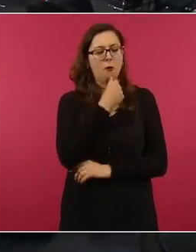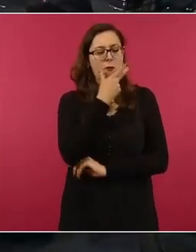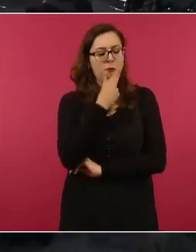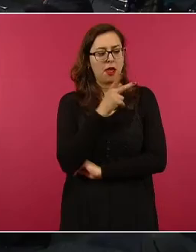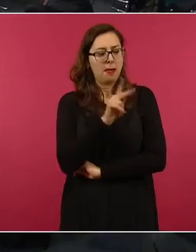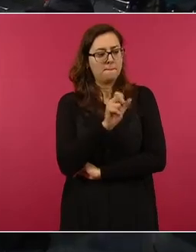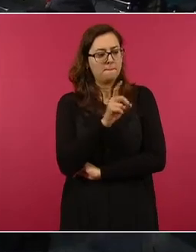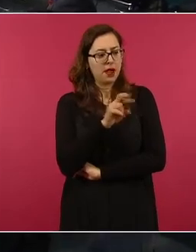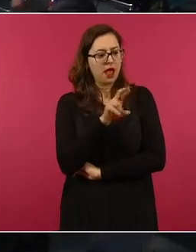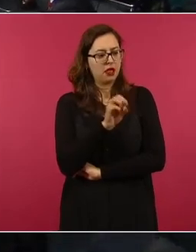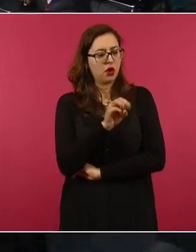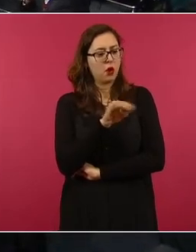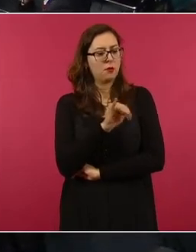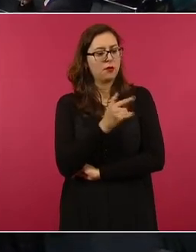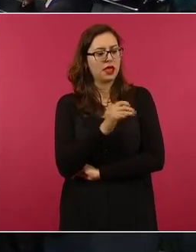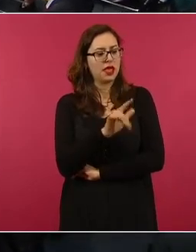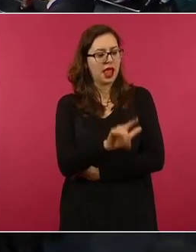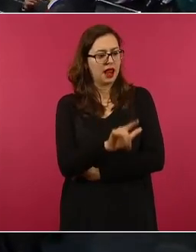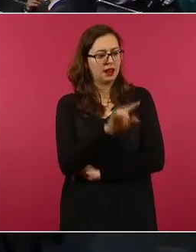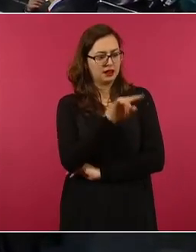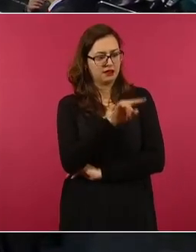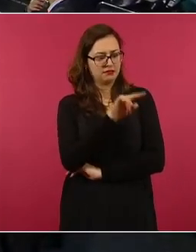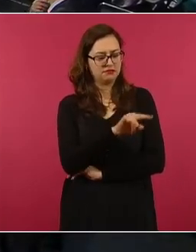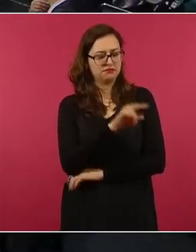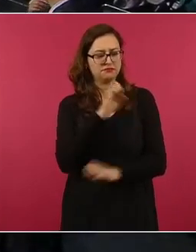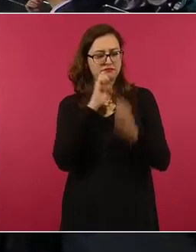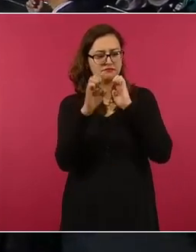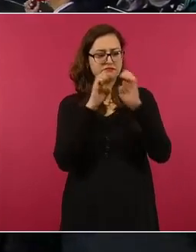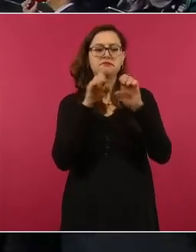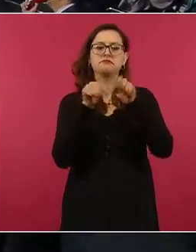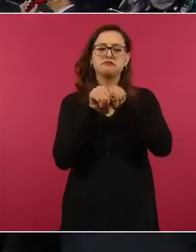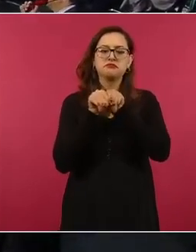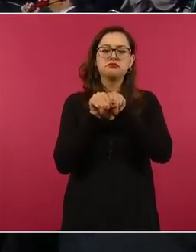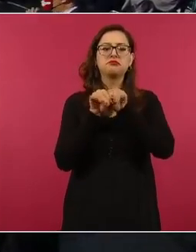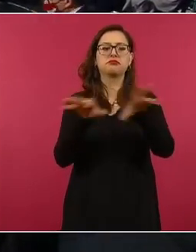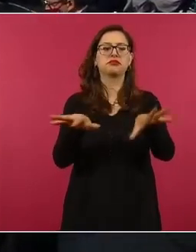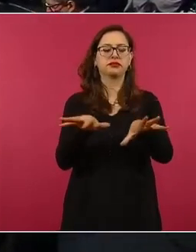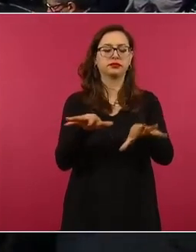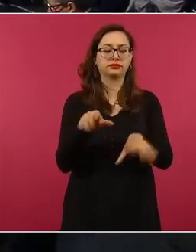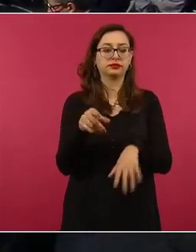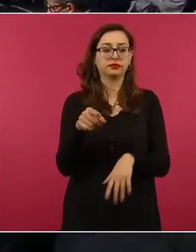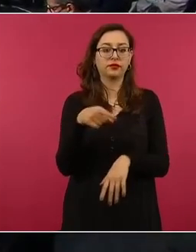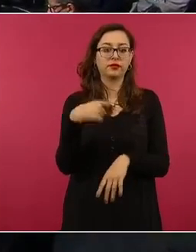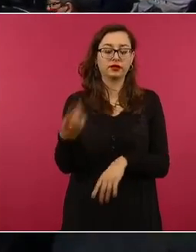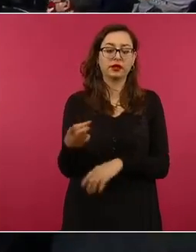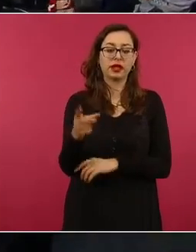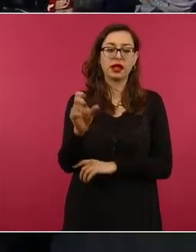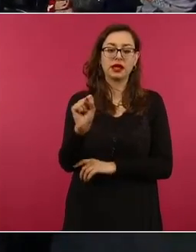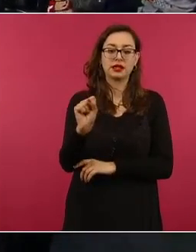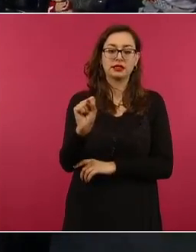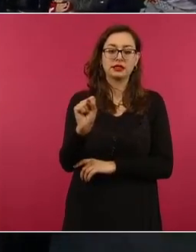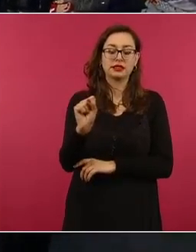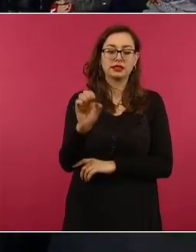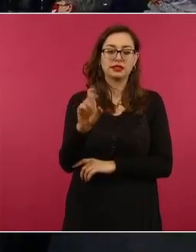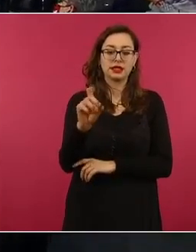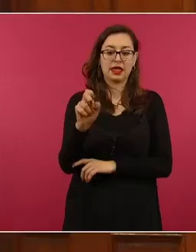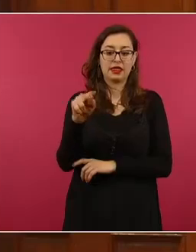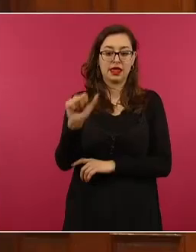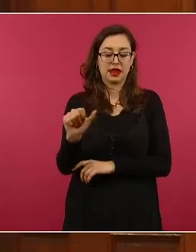de una entrevista, de una declaración que le hacen al secretario de la Defensa de